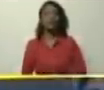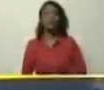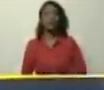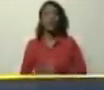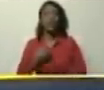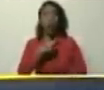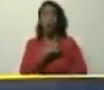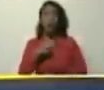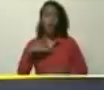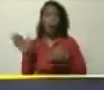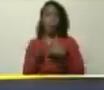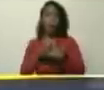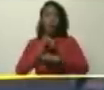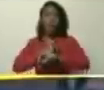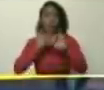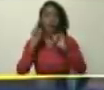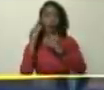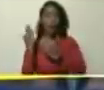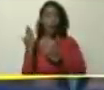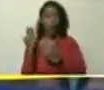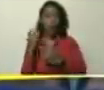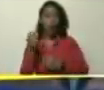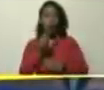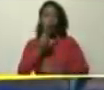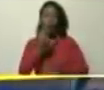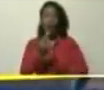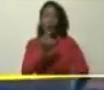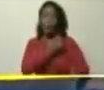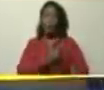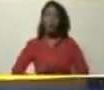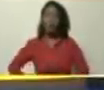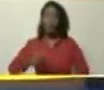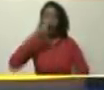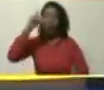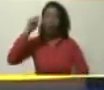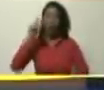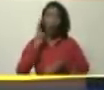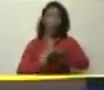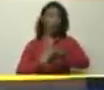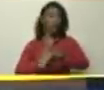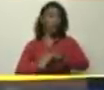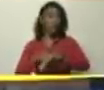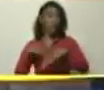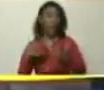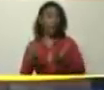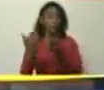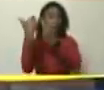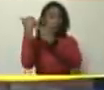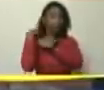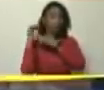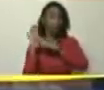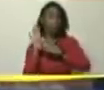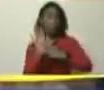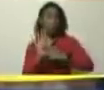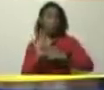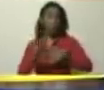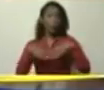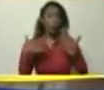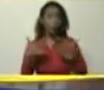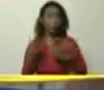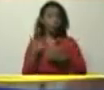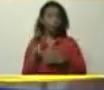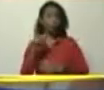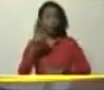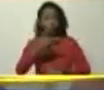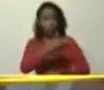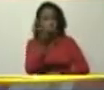quiero cerrar con esto. Como dijo el presidente Maduro, en los tiempos que me correspondió representarlos y